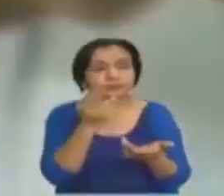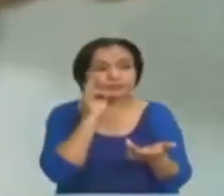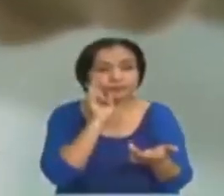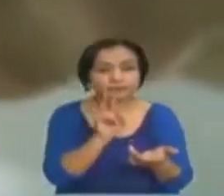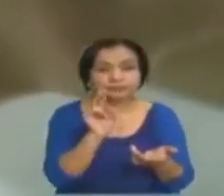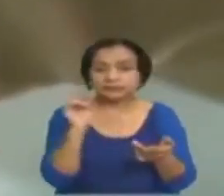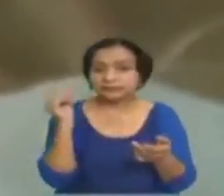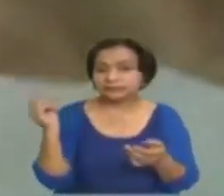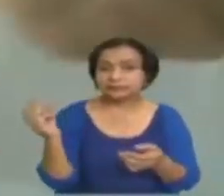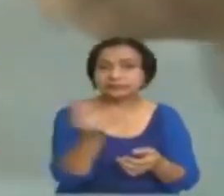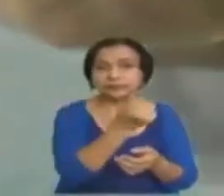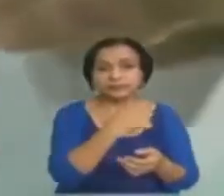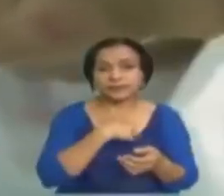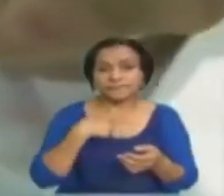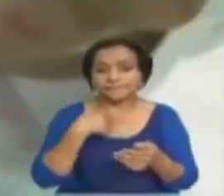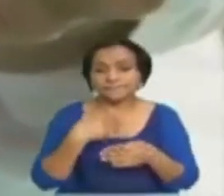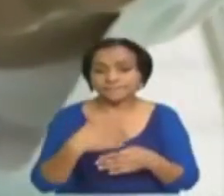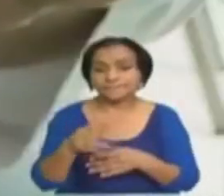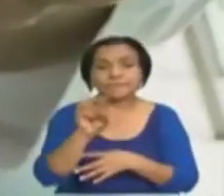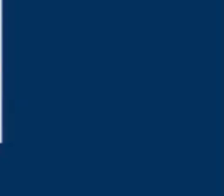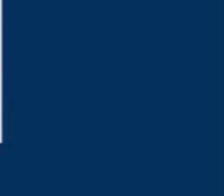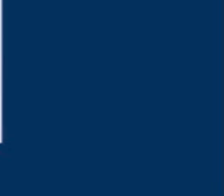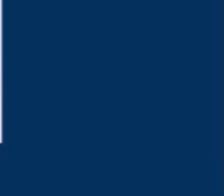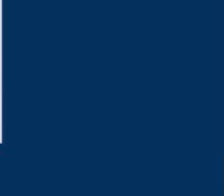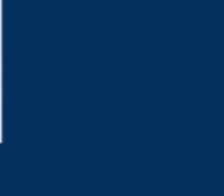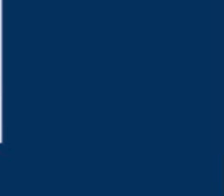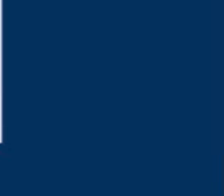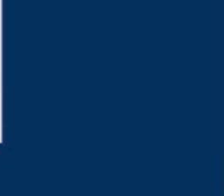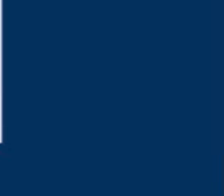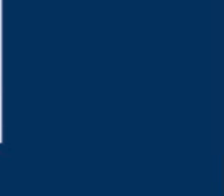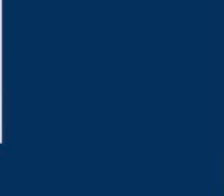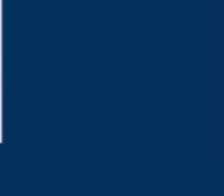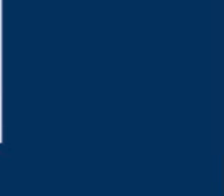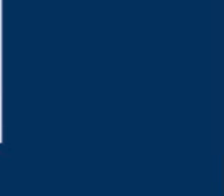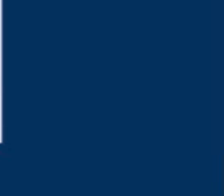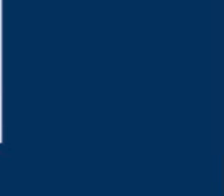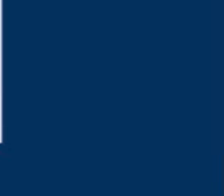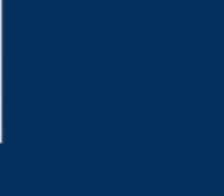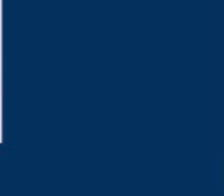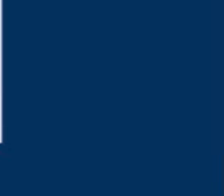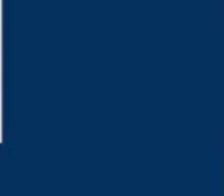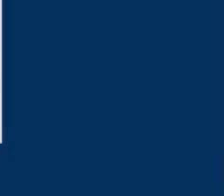Polca. Mañana viernes estamos vacunando. Seguimos vacunando en el policlínico